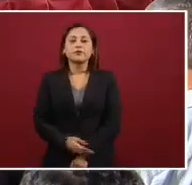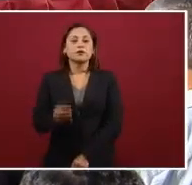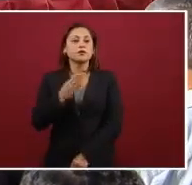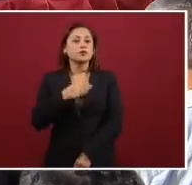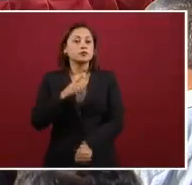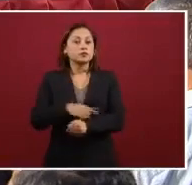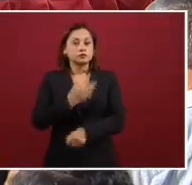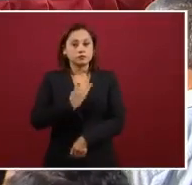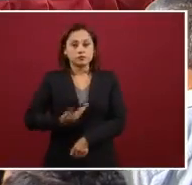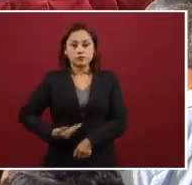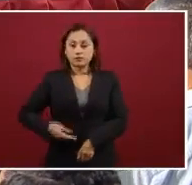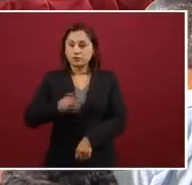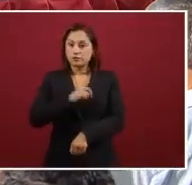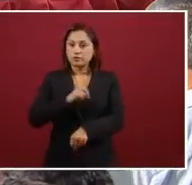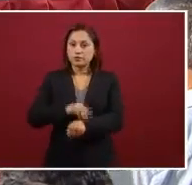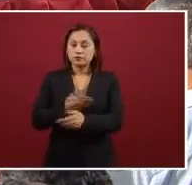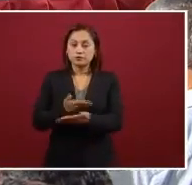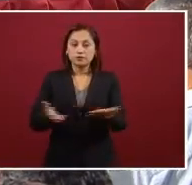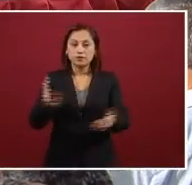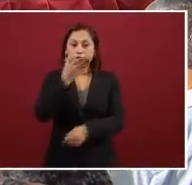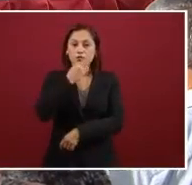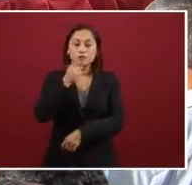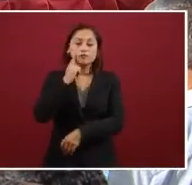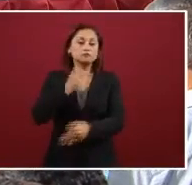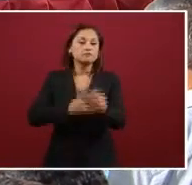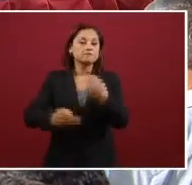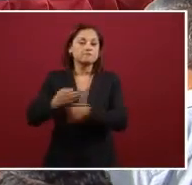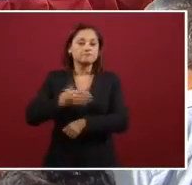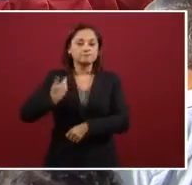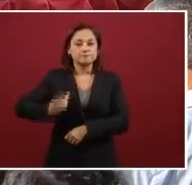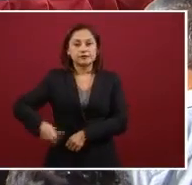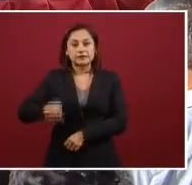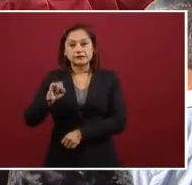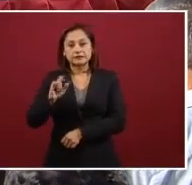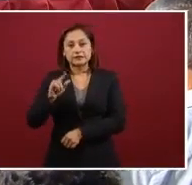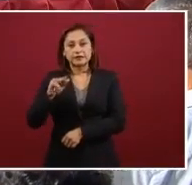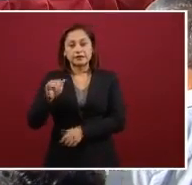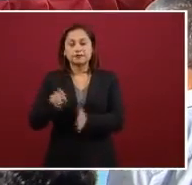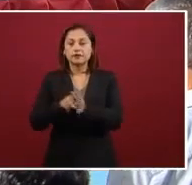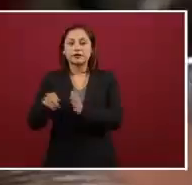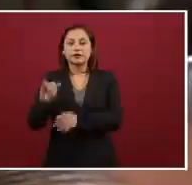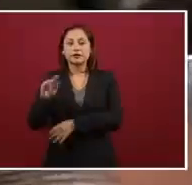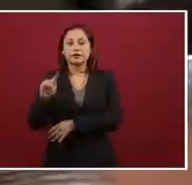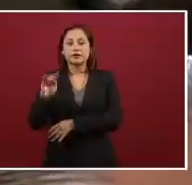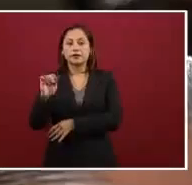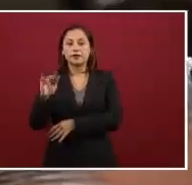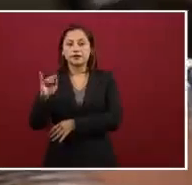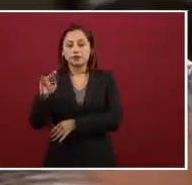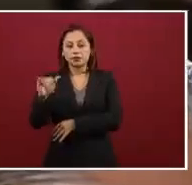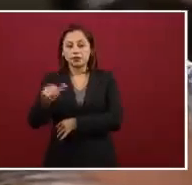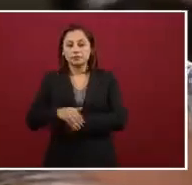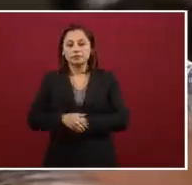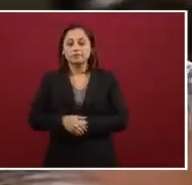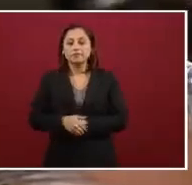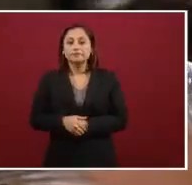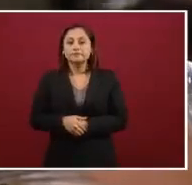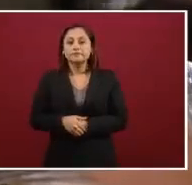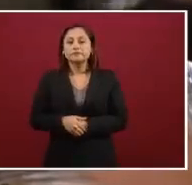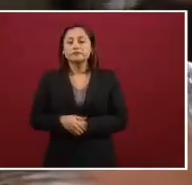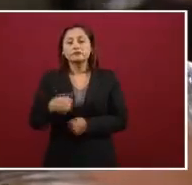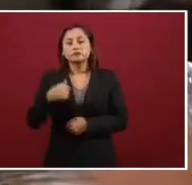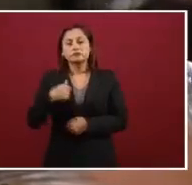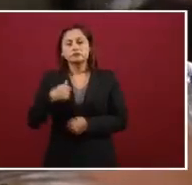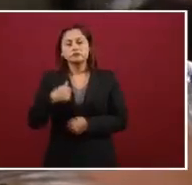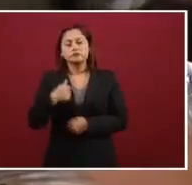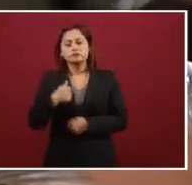Buenos días a todos. Buenos días a todos y a todas. Silvia Diaram, de Intelectua, Canal Alternativo. Señor presidente, en